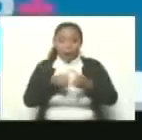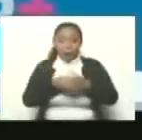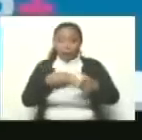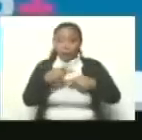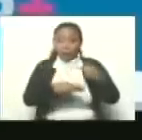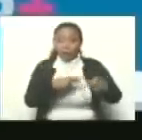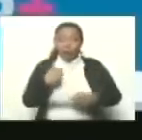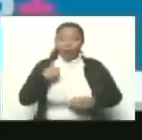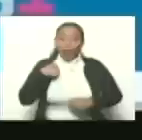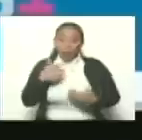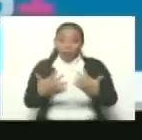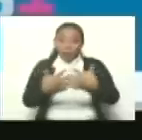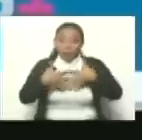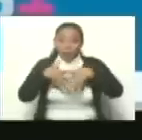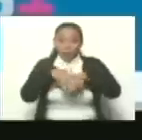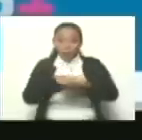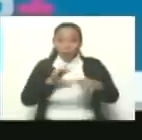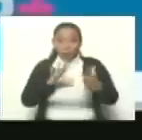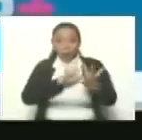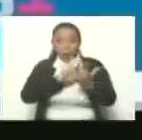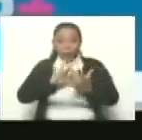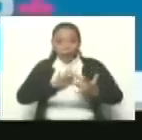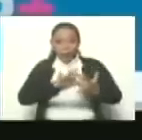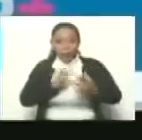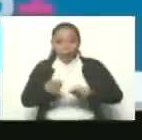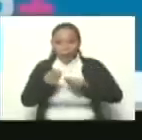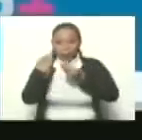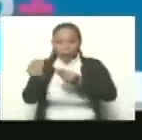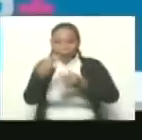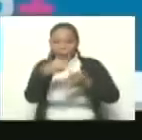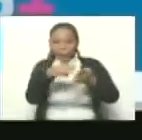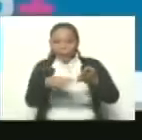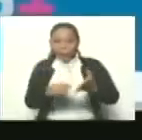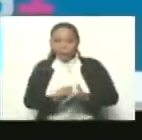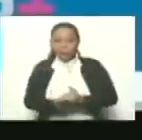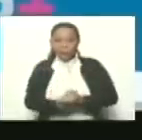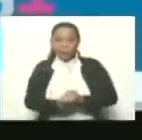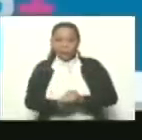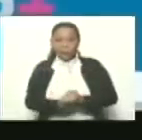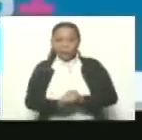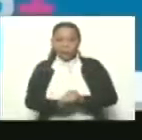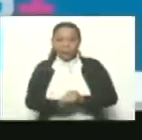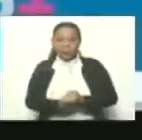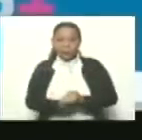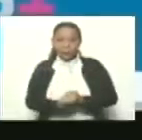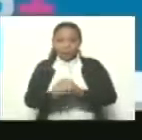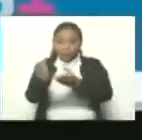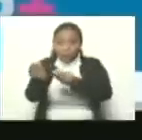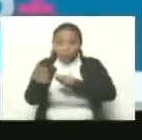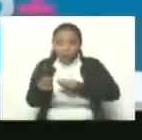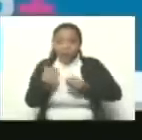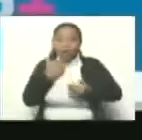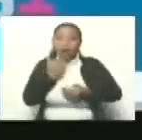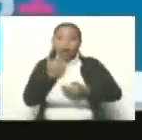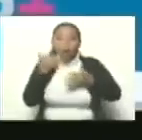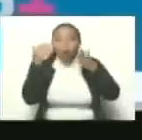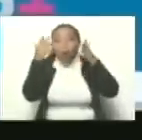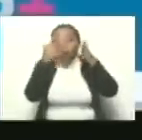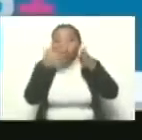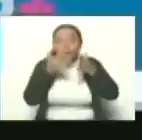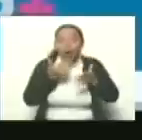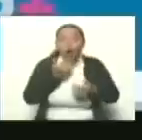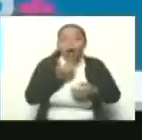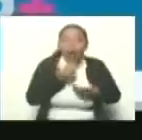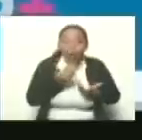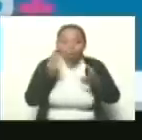que coordinar con ellos para entregarles el material y para recibir de ellos recomendaciones de qué